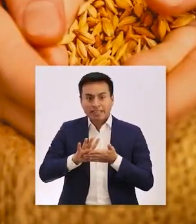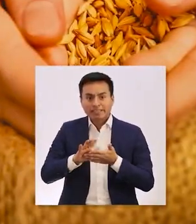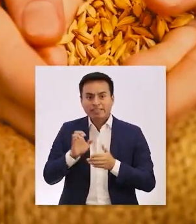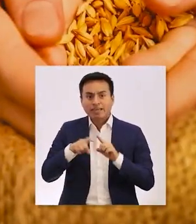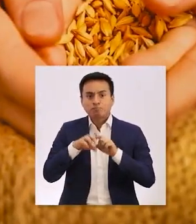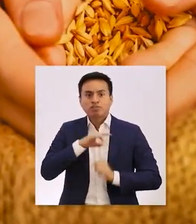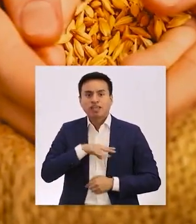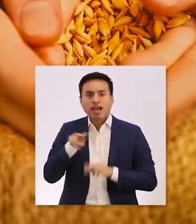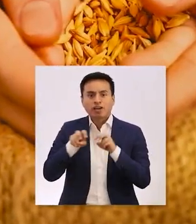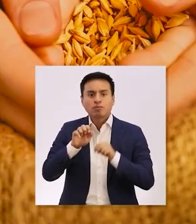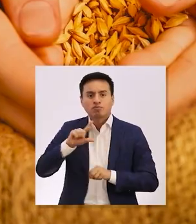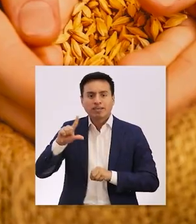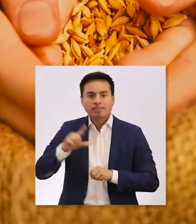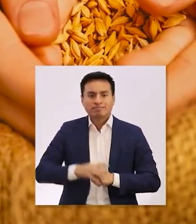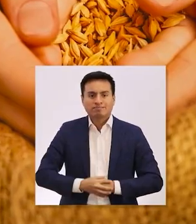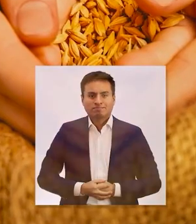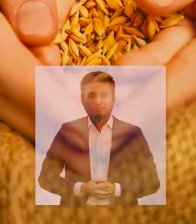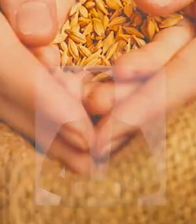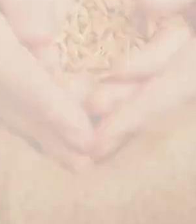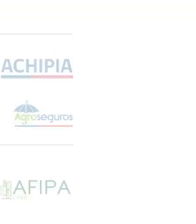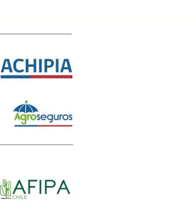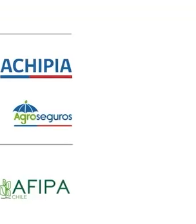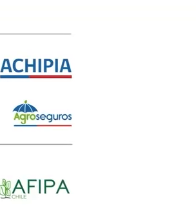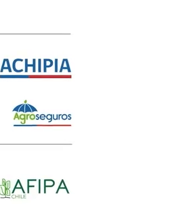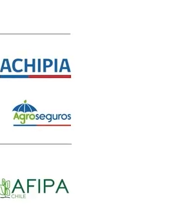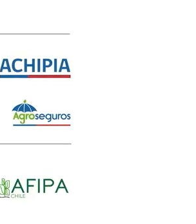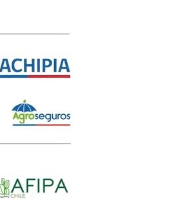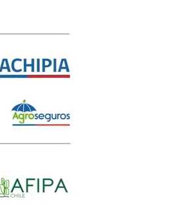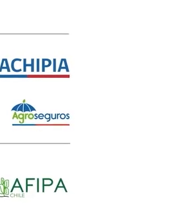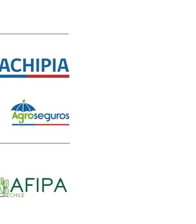en expochileagricola.cl.